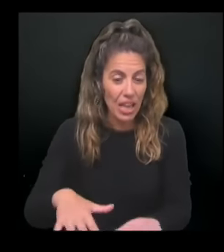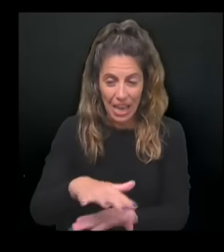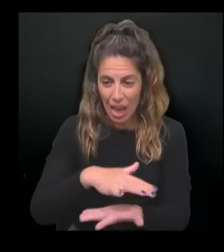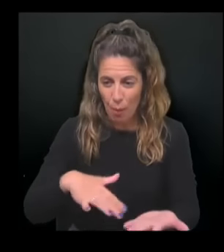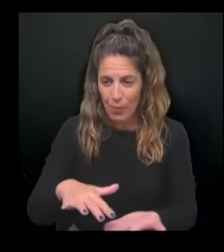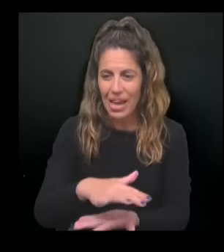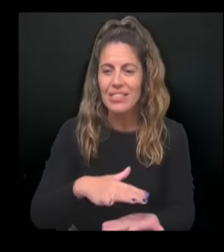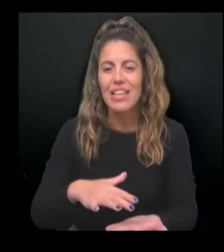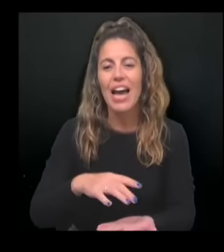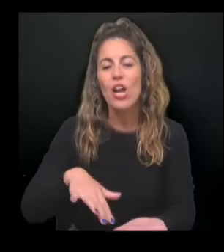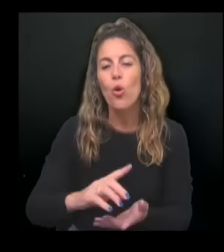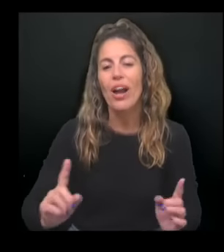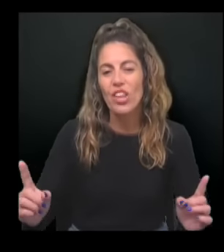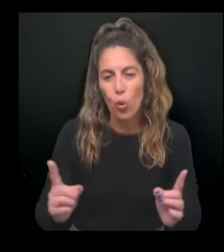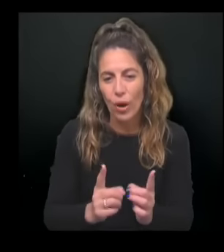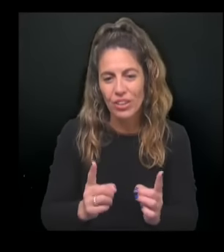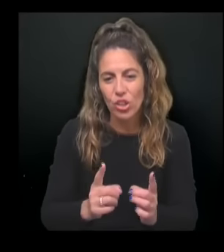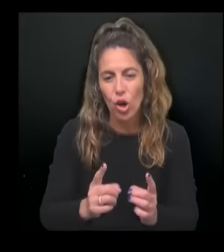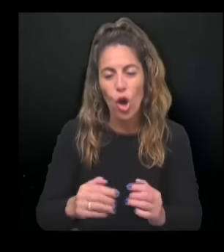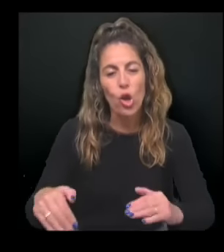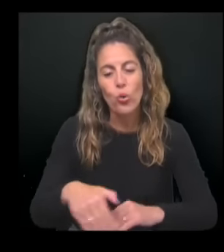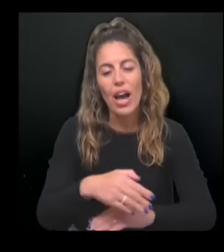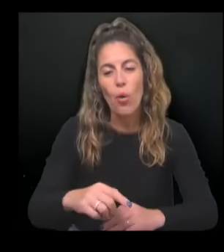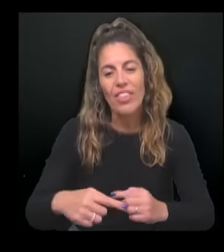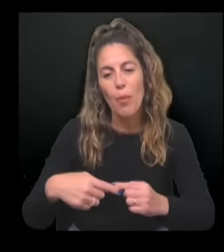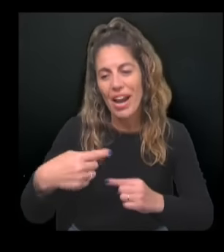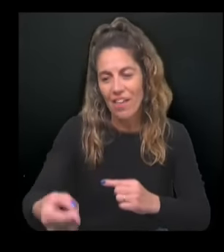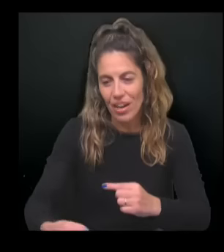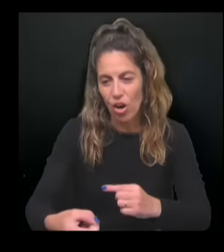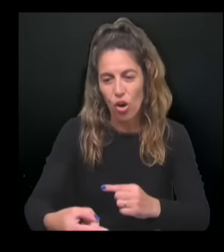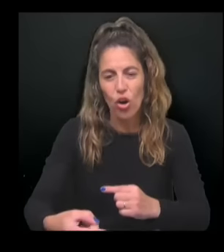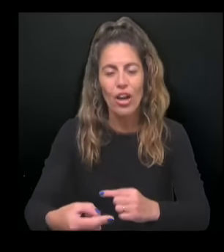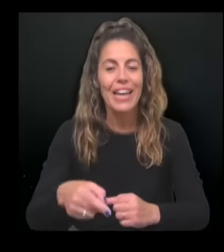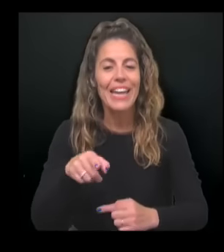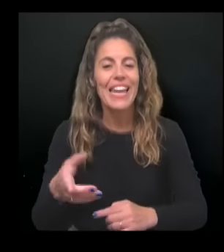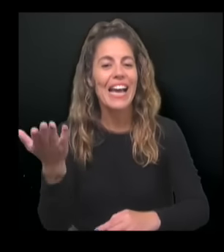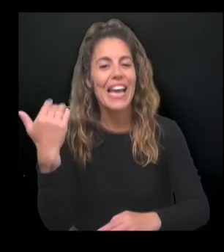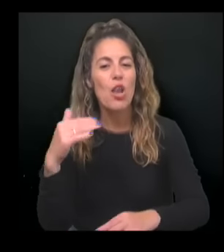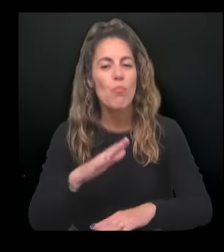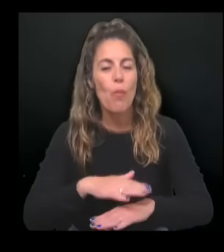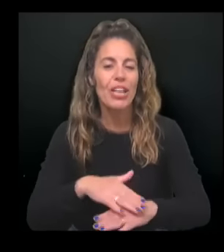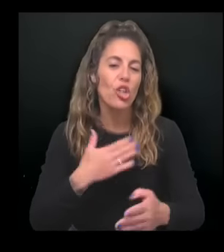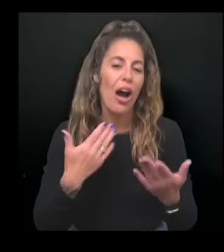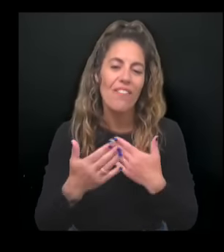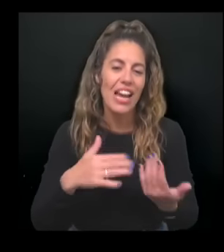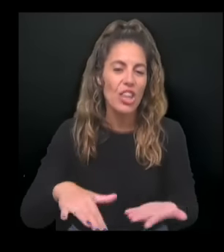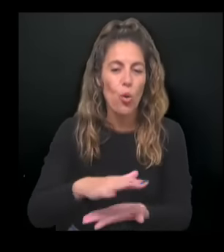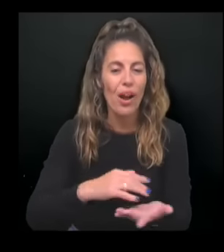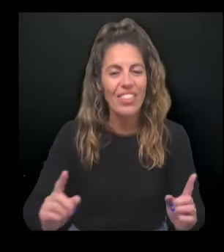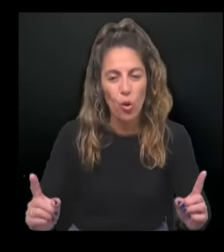lugar de encuentro, de una cuadra para abajo. En aquel momento hablar de lugar de encuentro era ya un